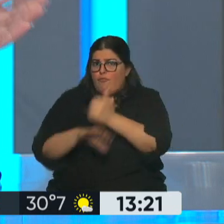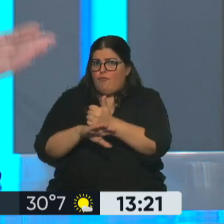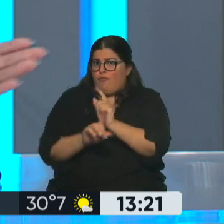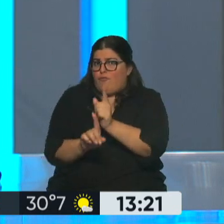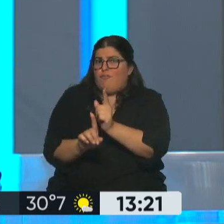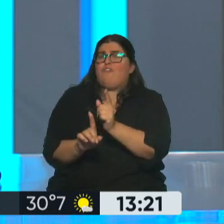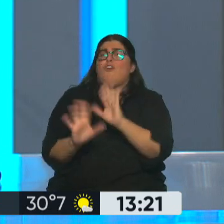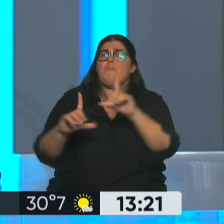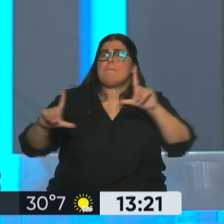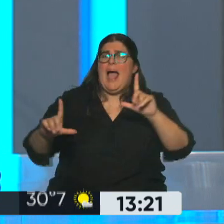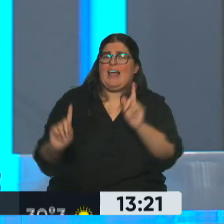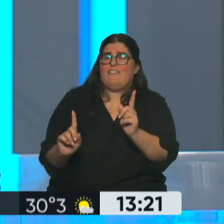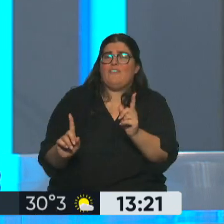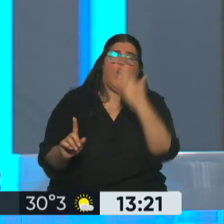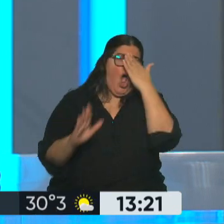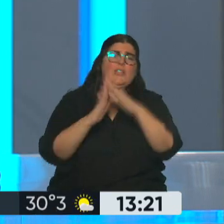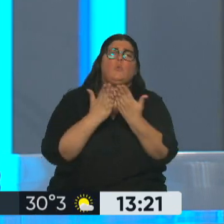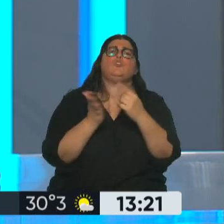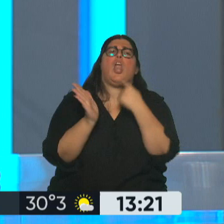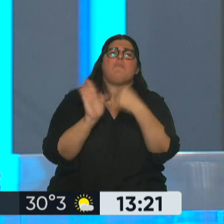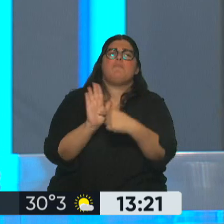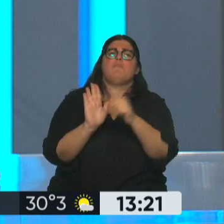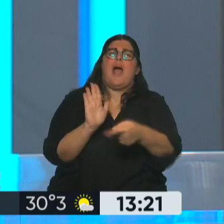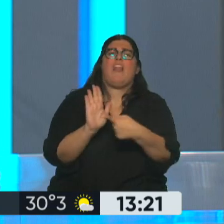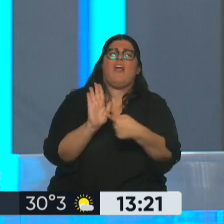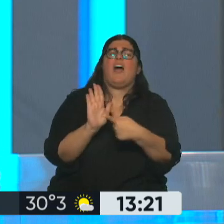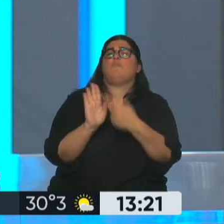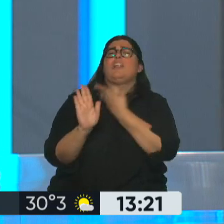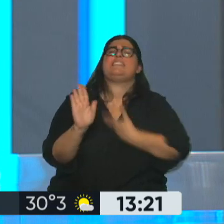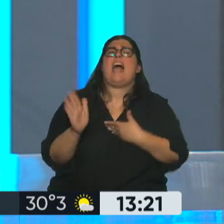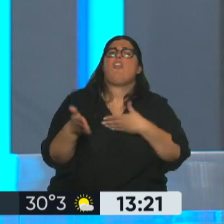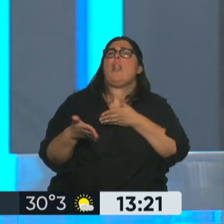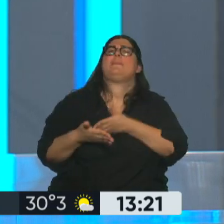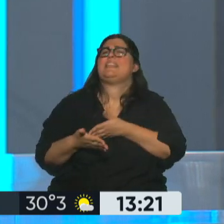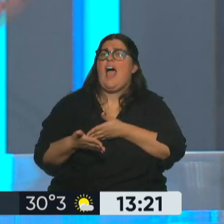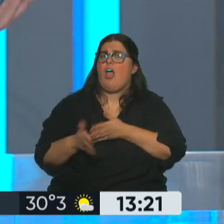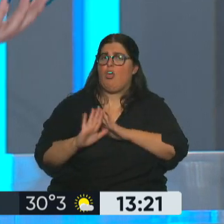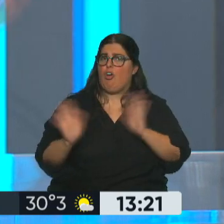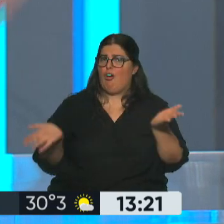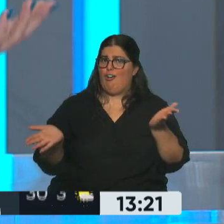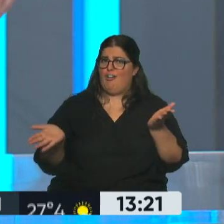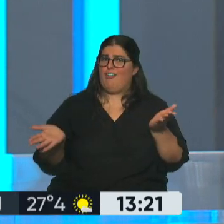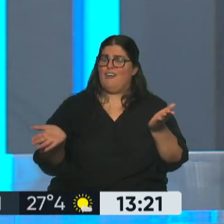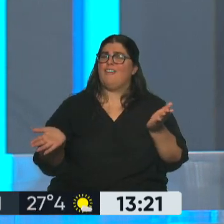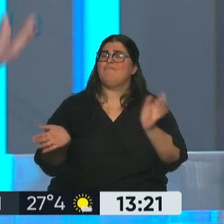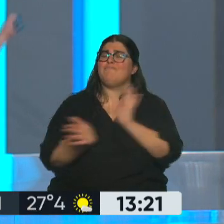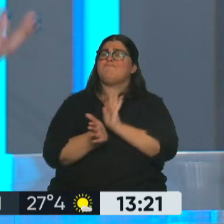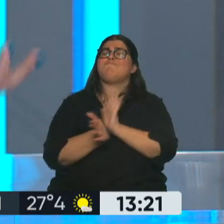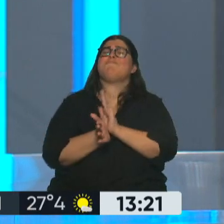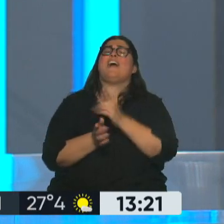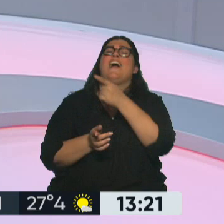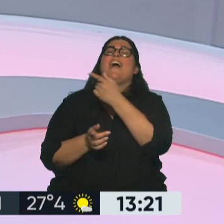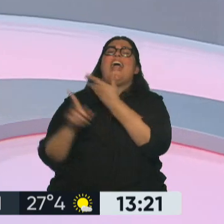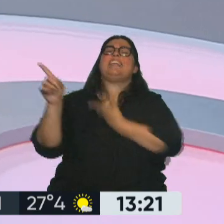como lo explicaba Eber, básicamente tiene completamente limitado al Estado. Es decir, que el Estado lo que prioriza justamente es el mercado